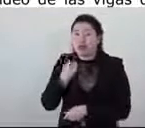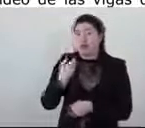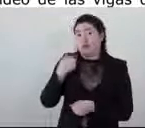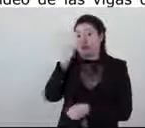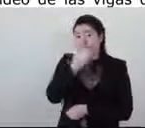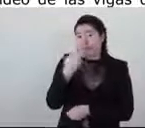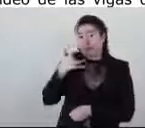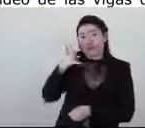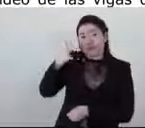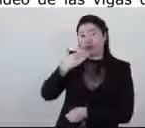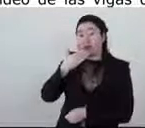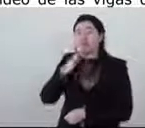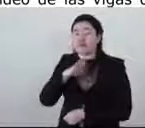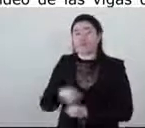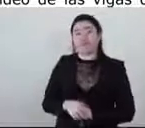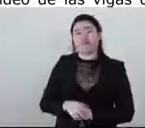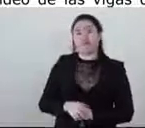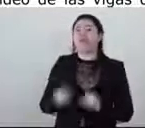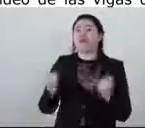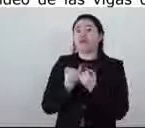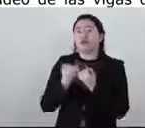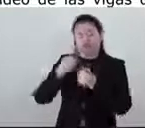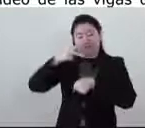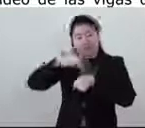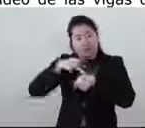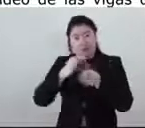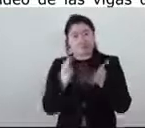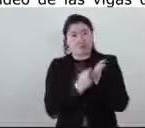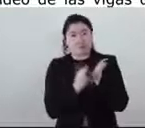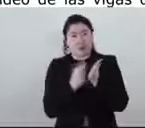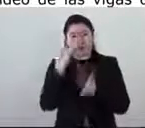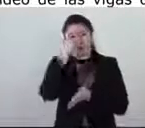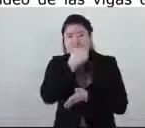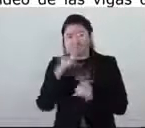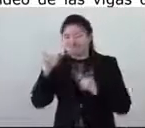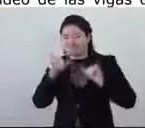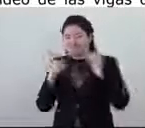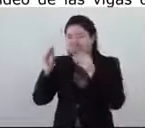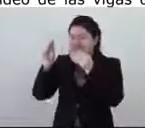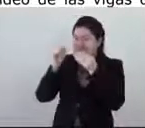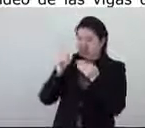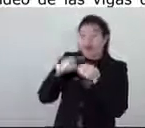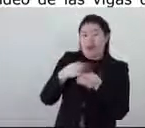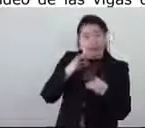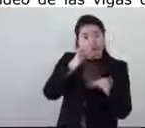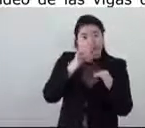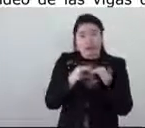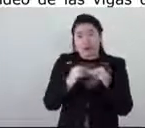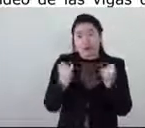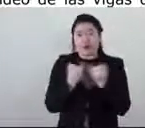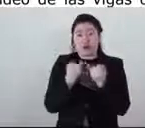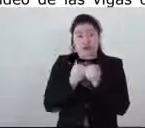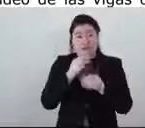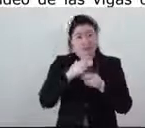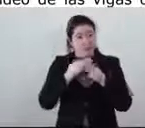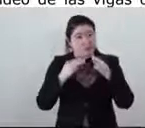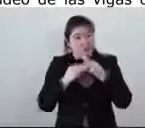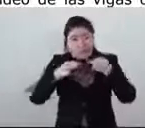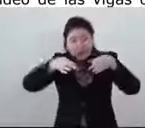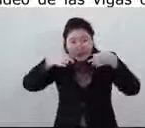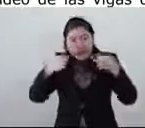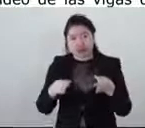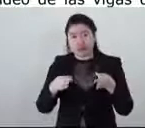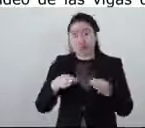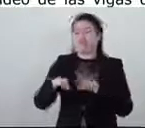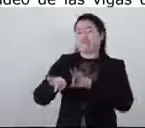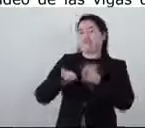análisis destructivos de las muestras extraídas, concreto y acero, para confirmar el cumplimiento de la especificación de los materiales